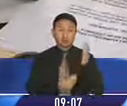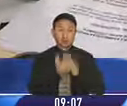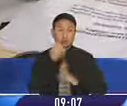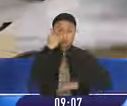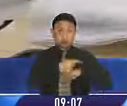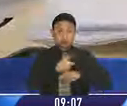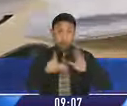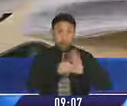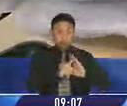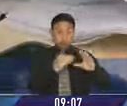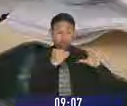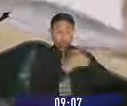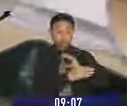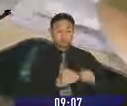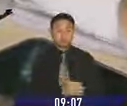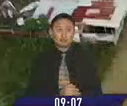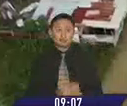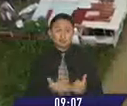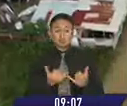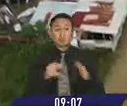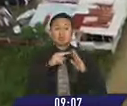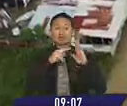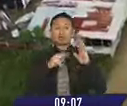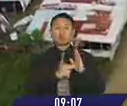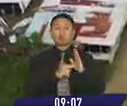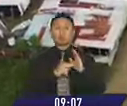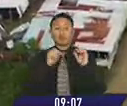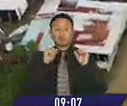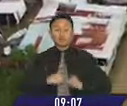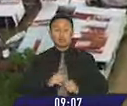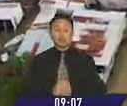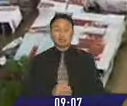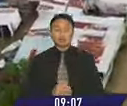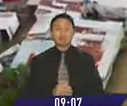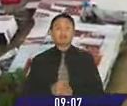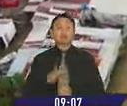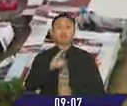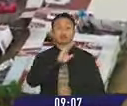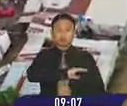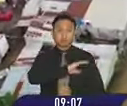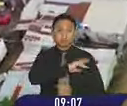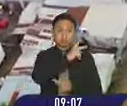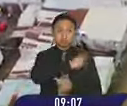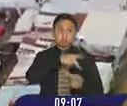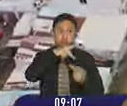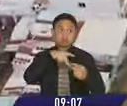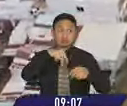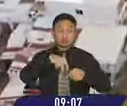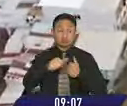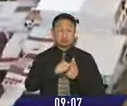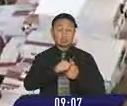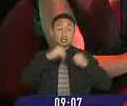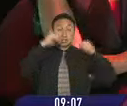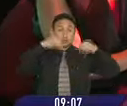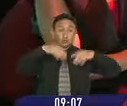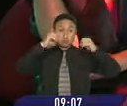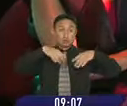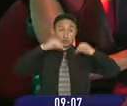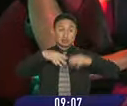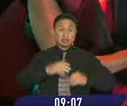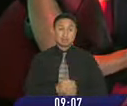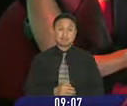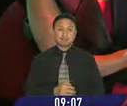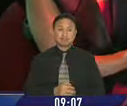decreto ley, esta vez con medidas que puedan tomar los gobiernos seccionales ante el fenómeno del Niño. Para